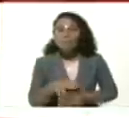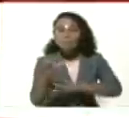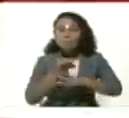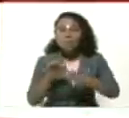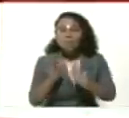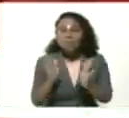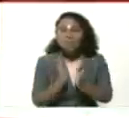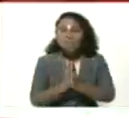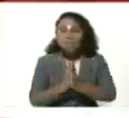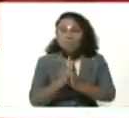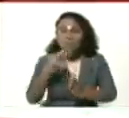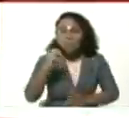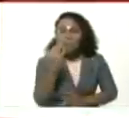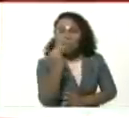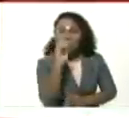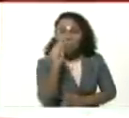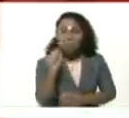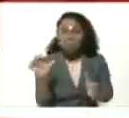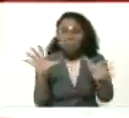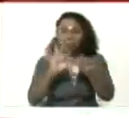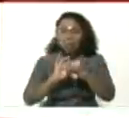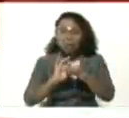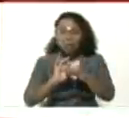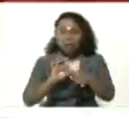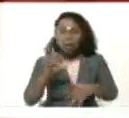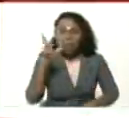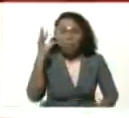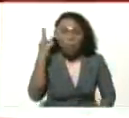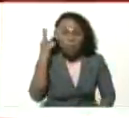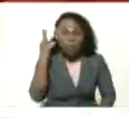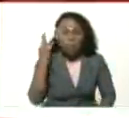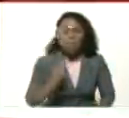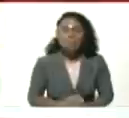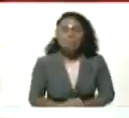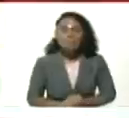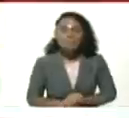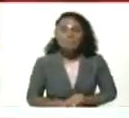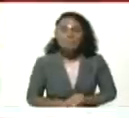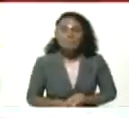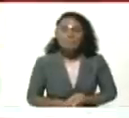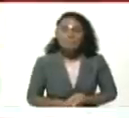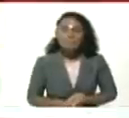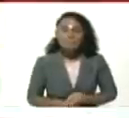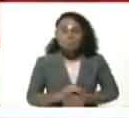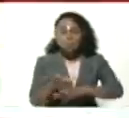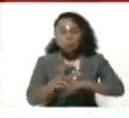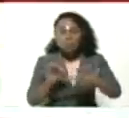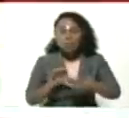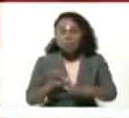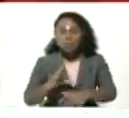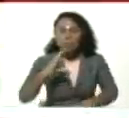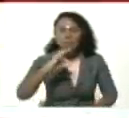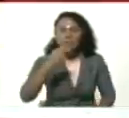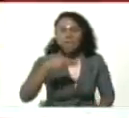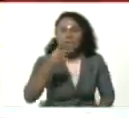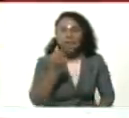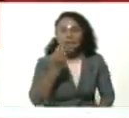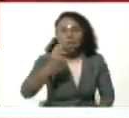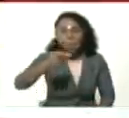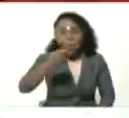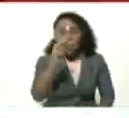Santa María de Ipire, para la Alianza, Germari Torrealba del MEC. Municipio Chaguaramas, Manuel